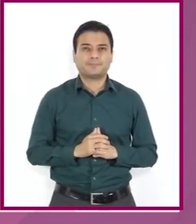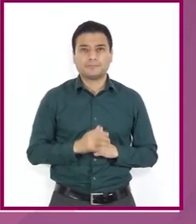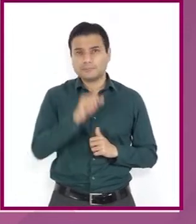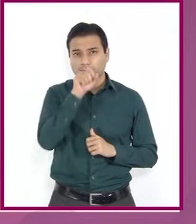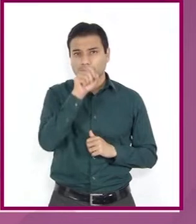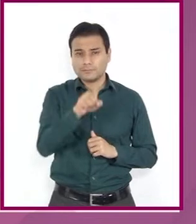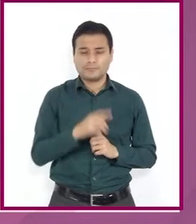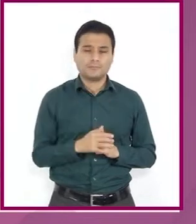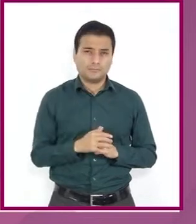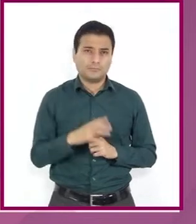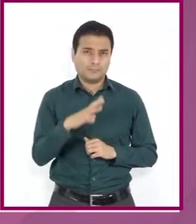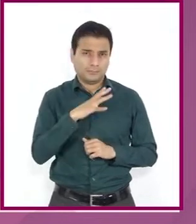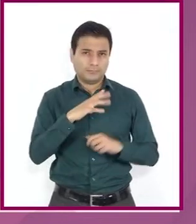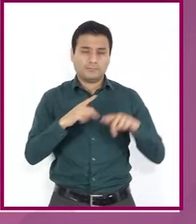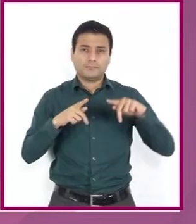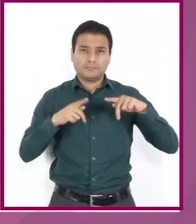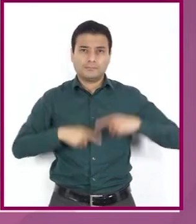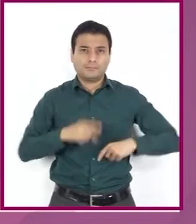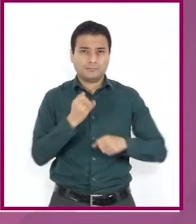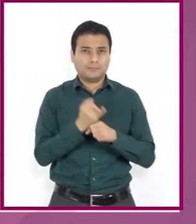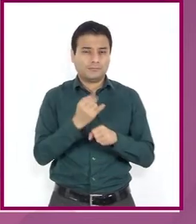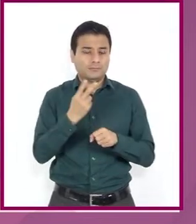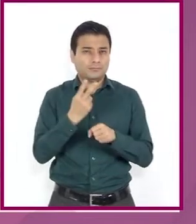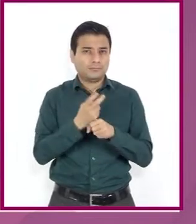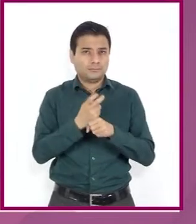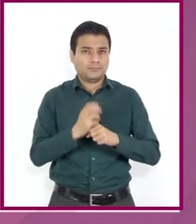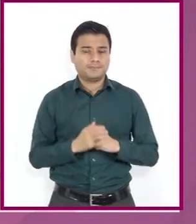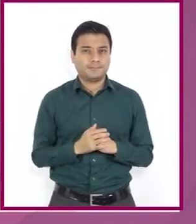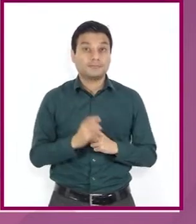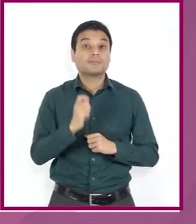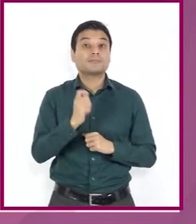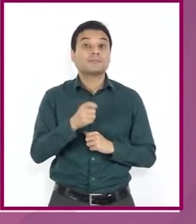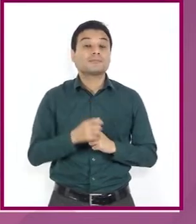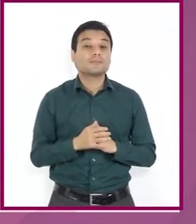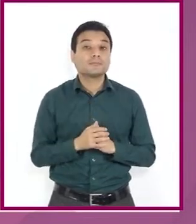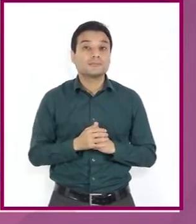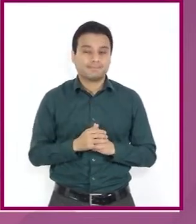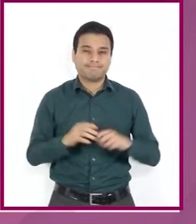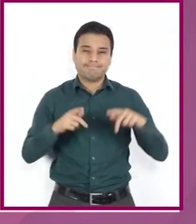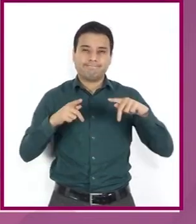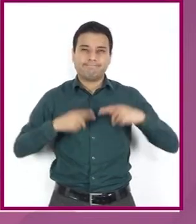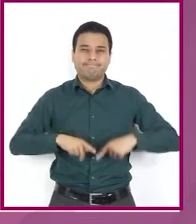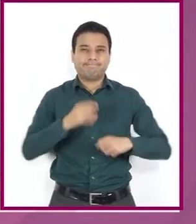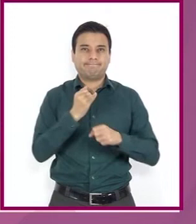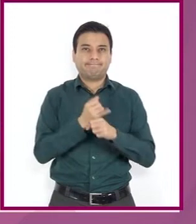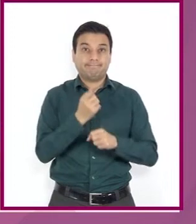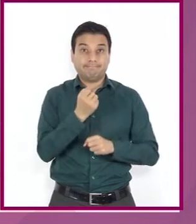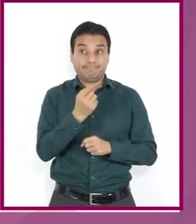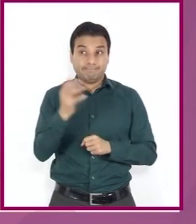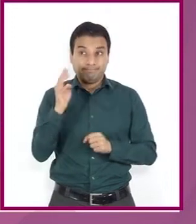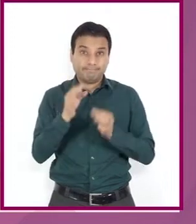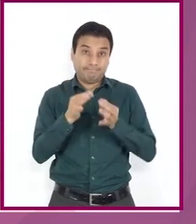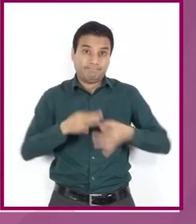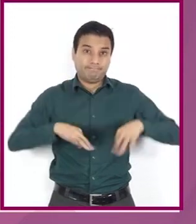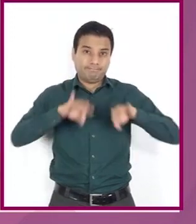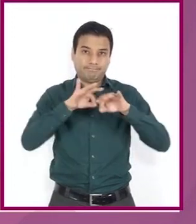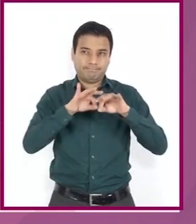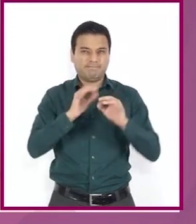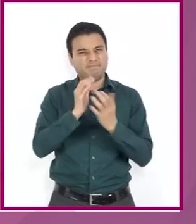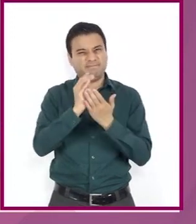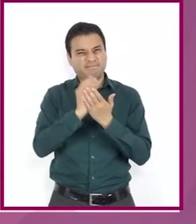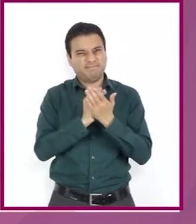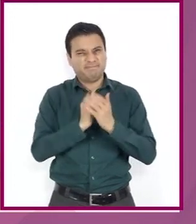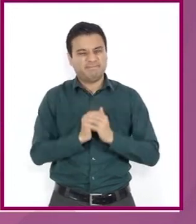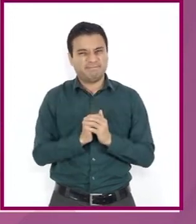También encontramos a los personajes secundarios, que son aquellos cuya importancia es menor, aunque